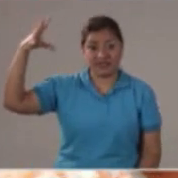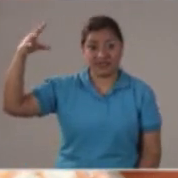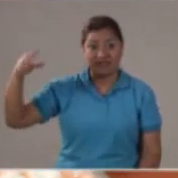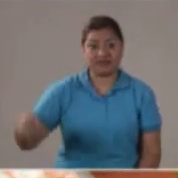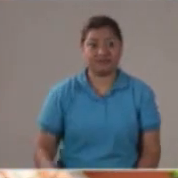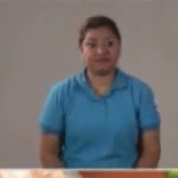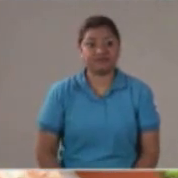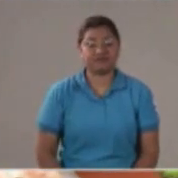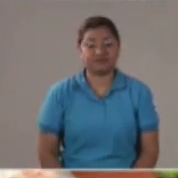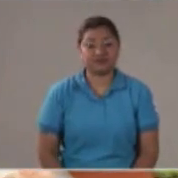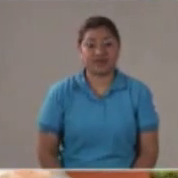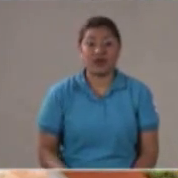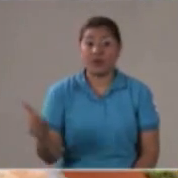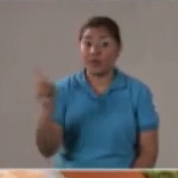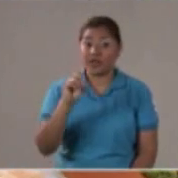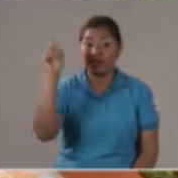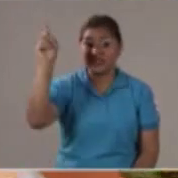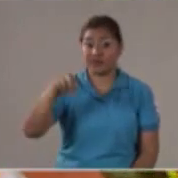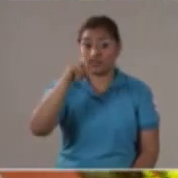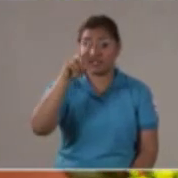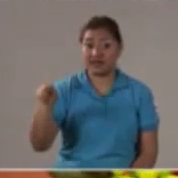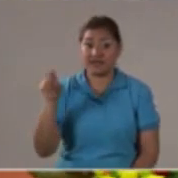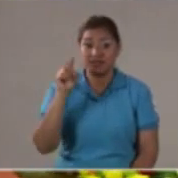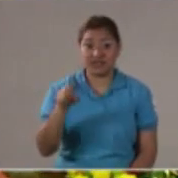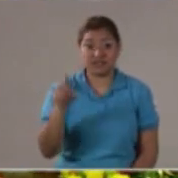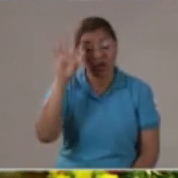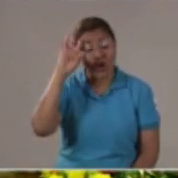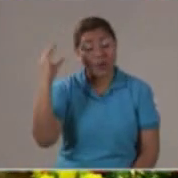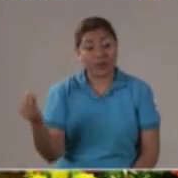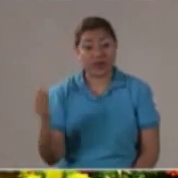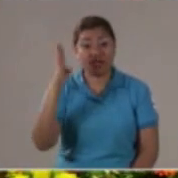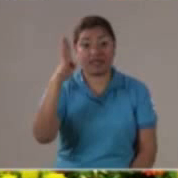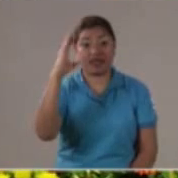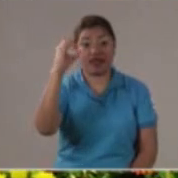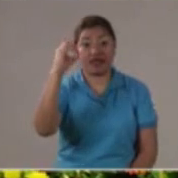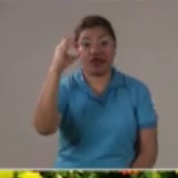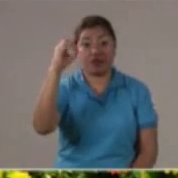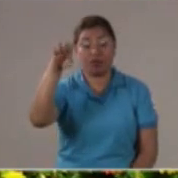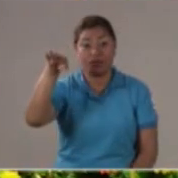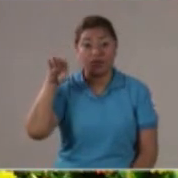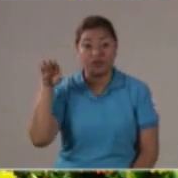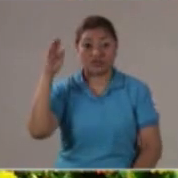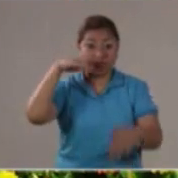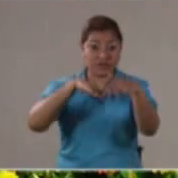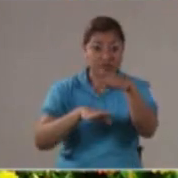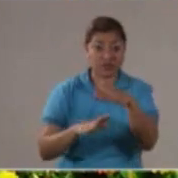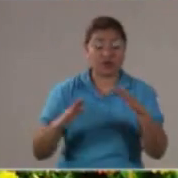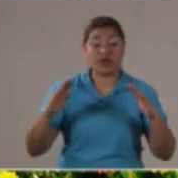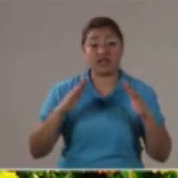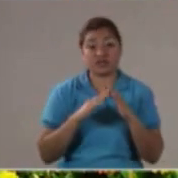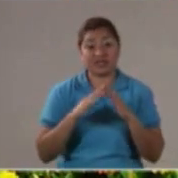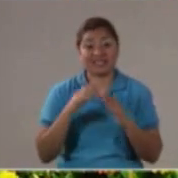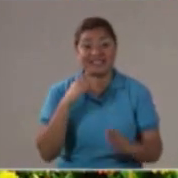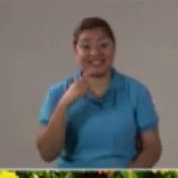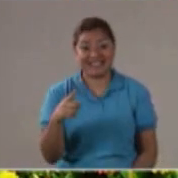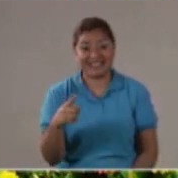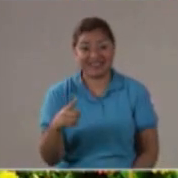Porque tampoco estamos eliminando eso. Porque a vos, cuando lo saludaron, cuando él entró a su casa, le